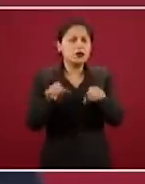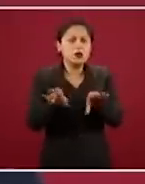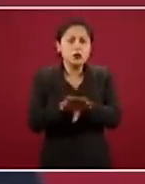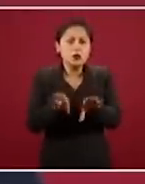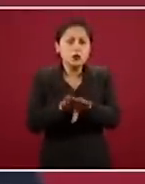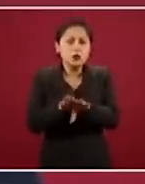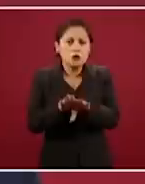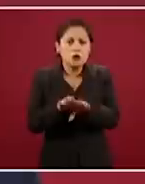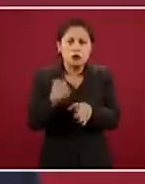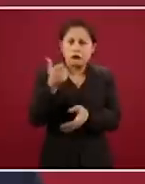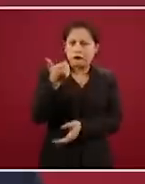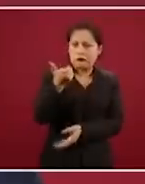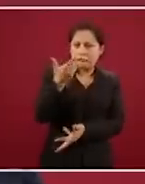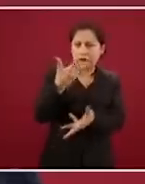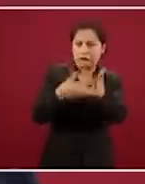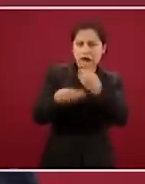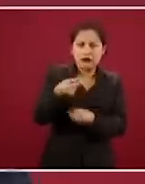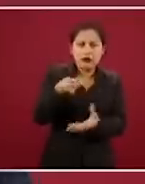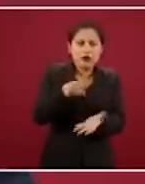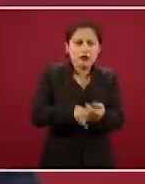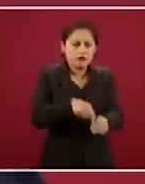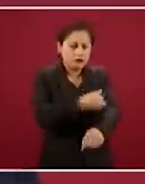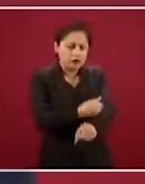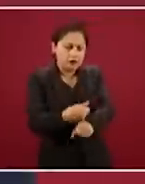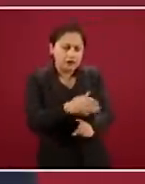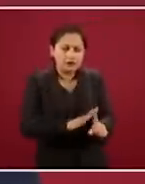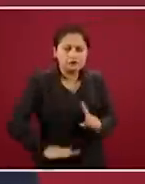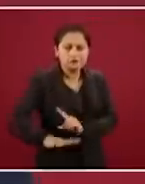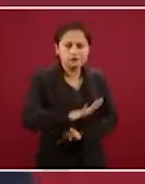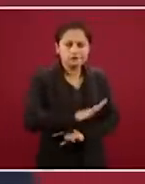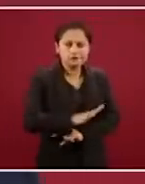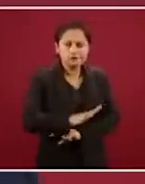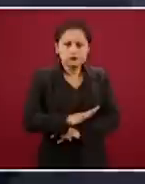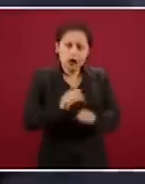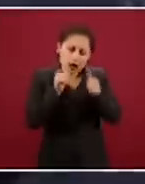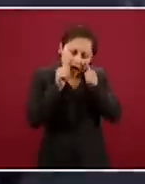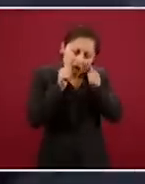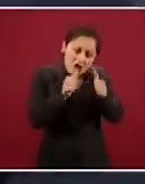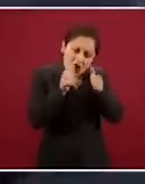la economía familiar, invertir abajo,